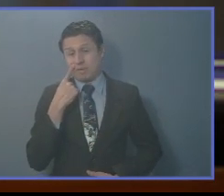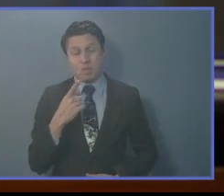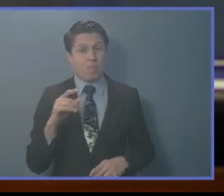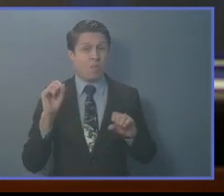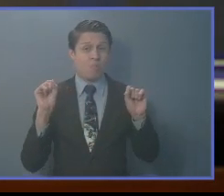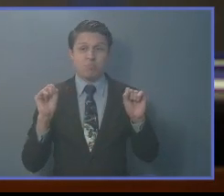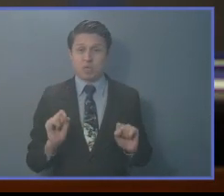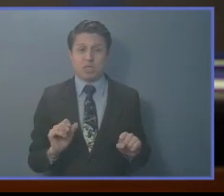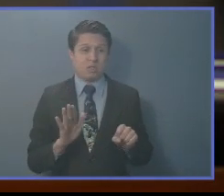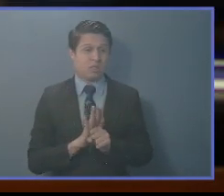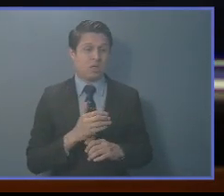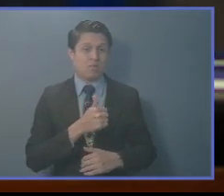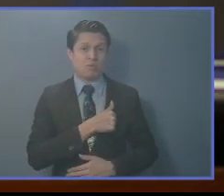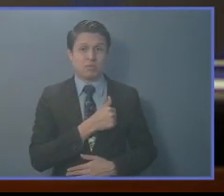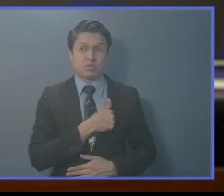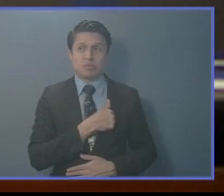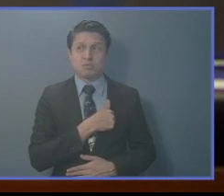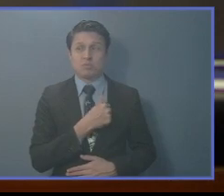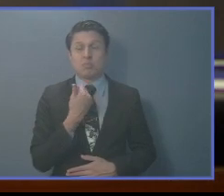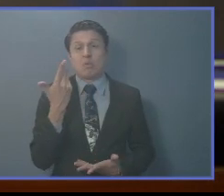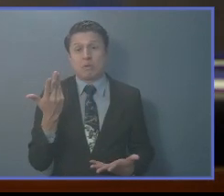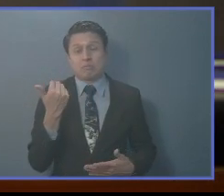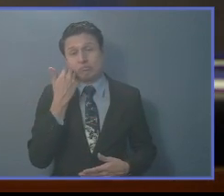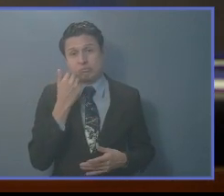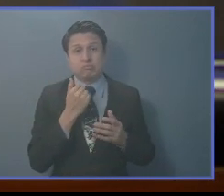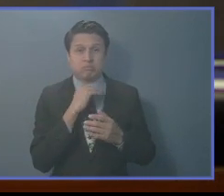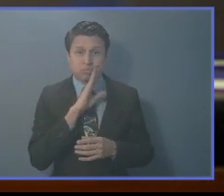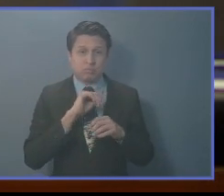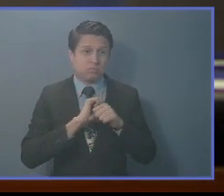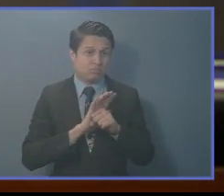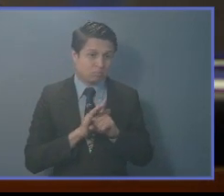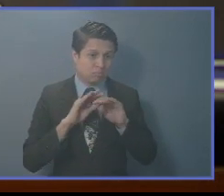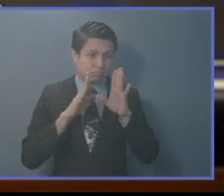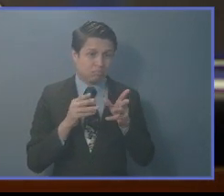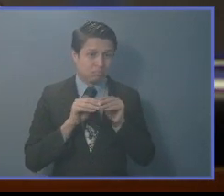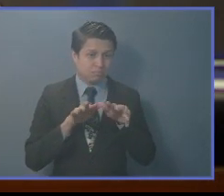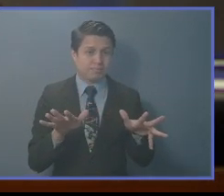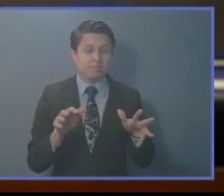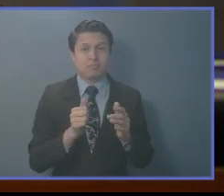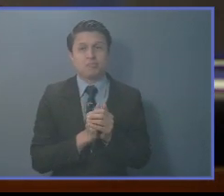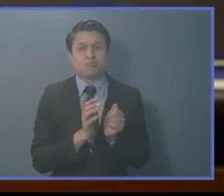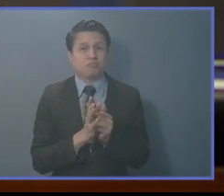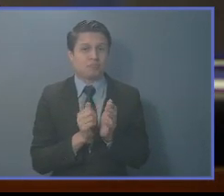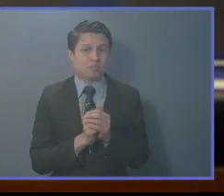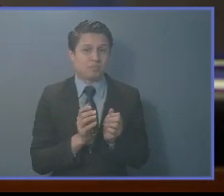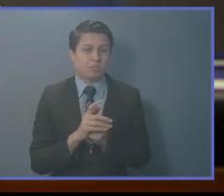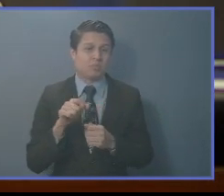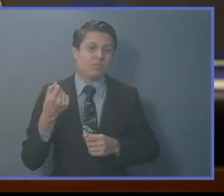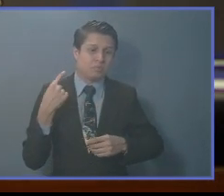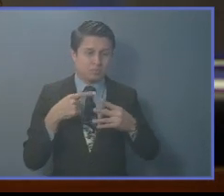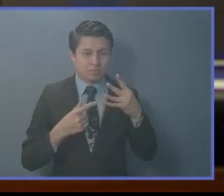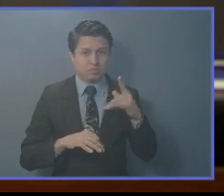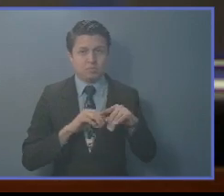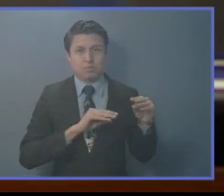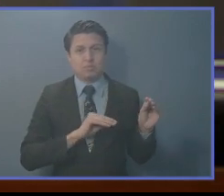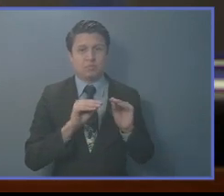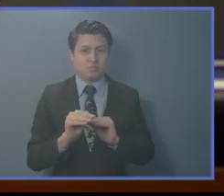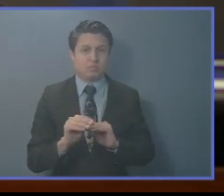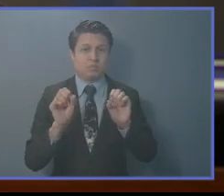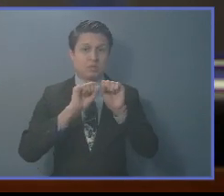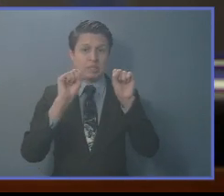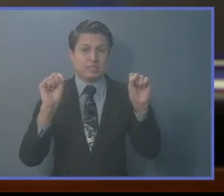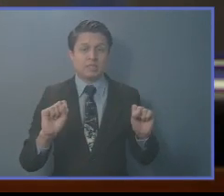imposibilitadas de cumplir sus obligaciones por estar afectadas directamente por las medidas aplicables en cumplimiento de este decreto. En lo que corresponde al